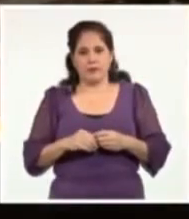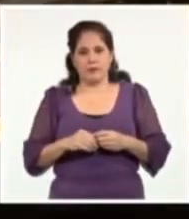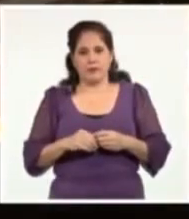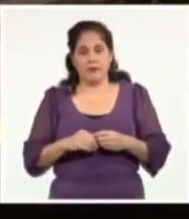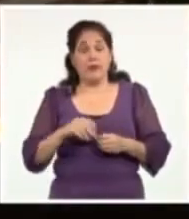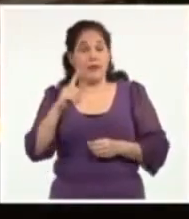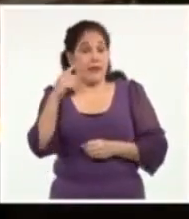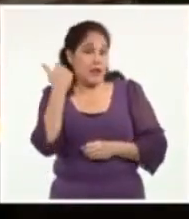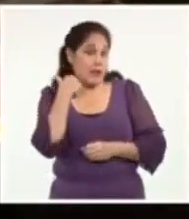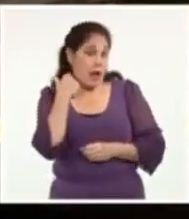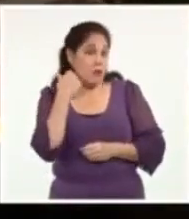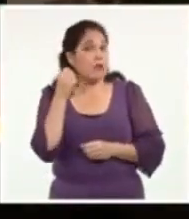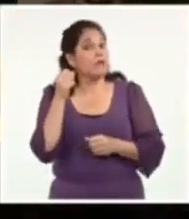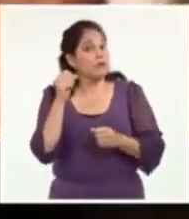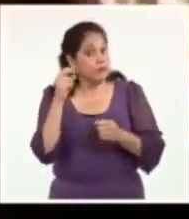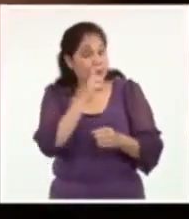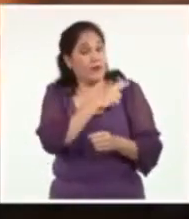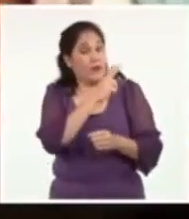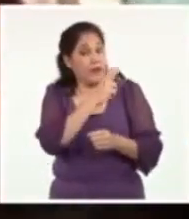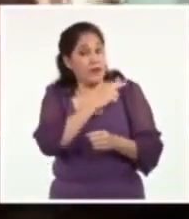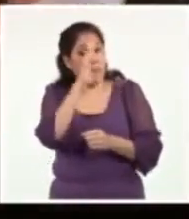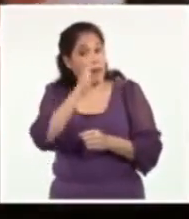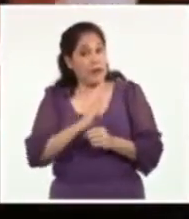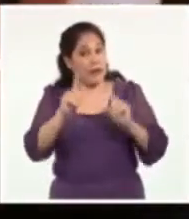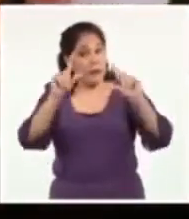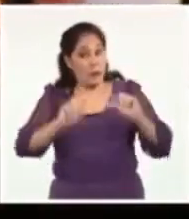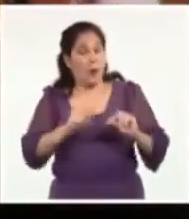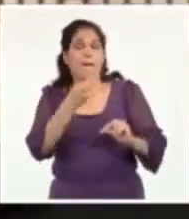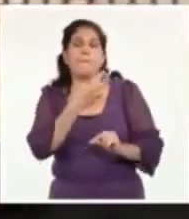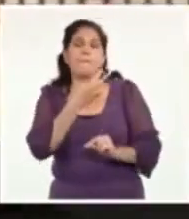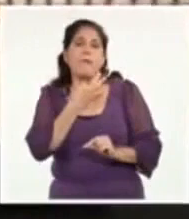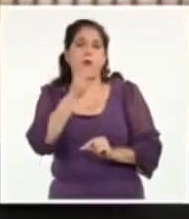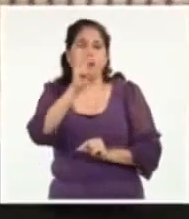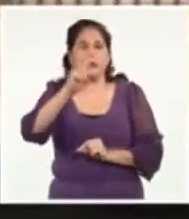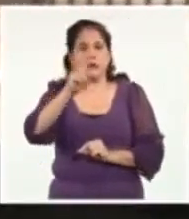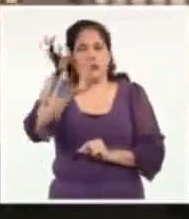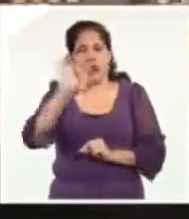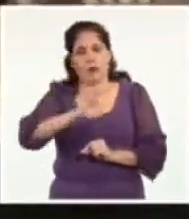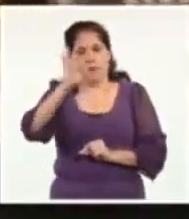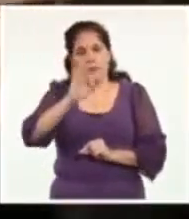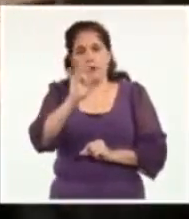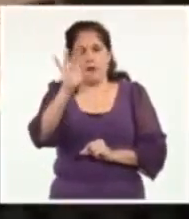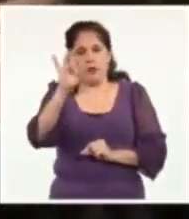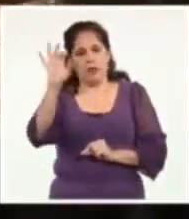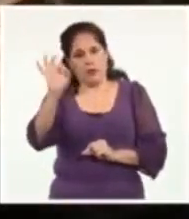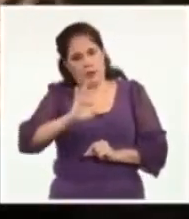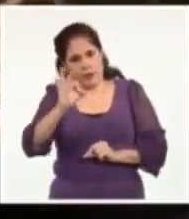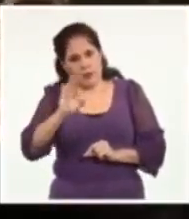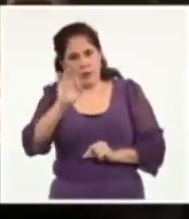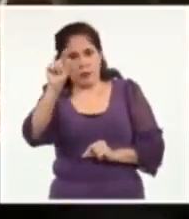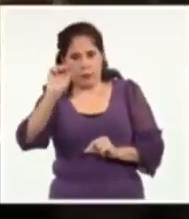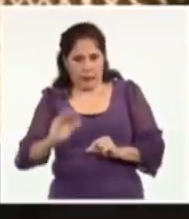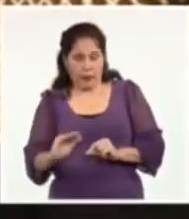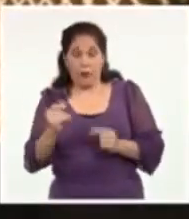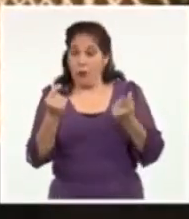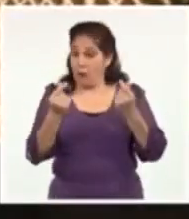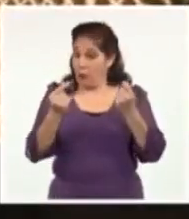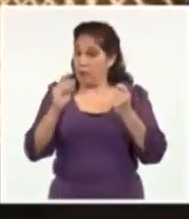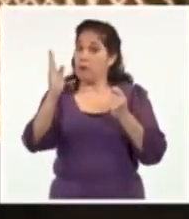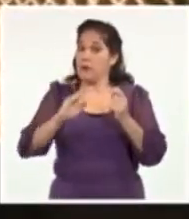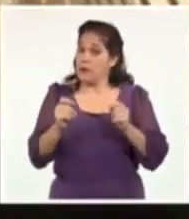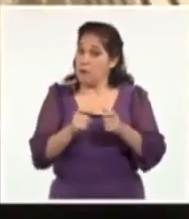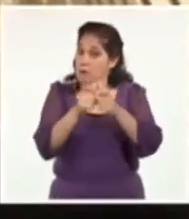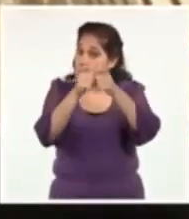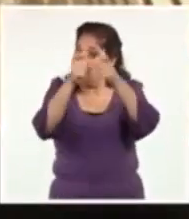Tras 10 años de mandato consecutivo, Brasil disminuyó la pobreza del 33% al 15%. La economía brasileña